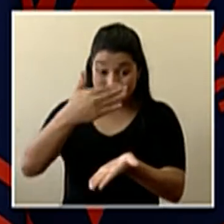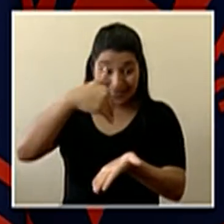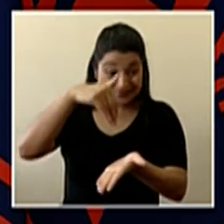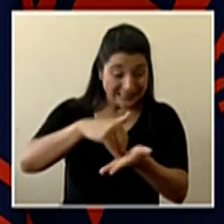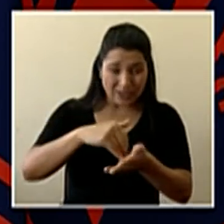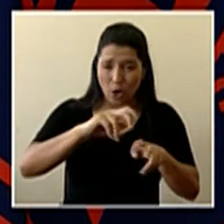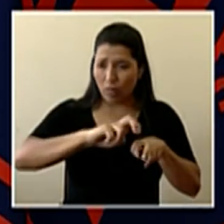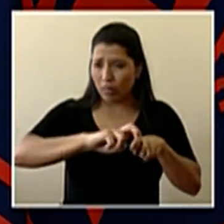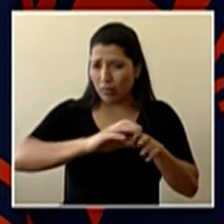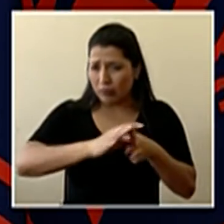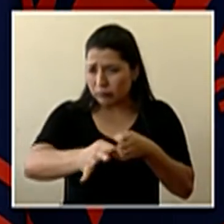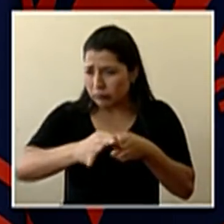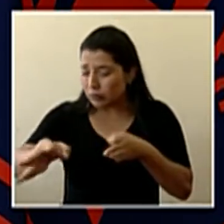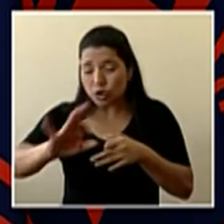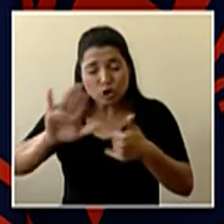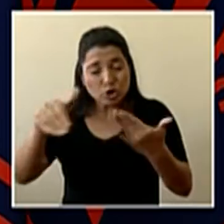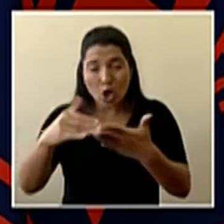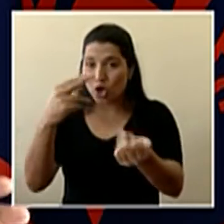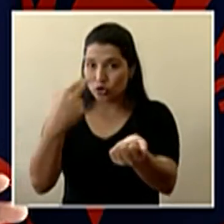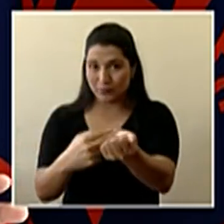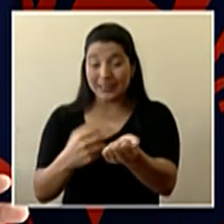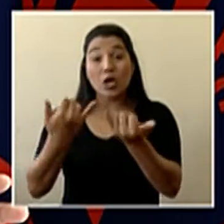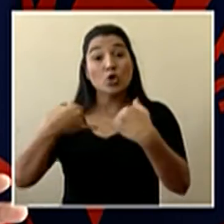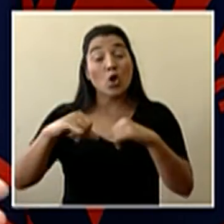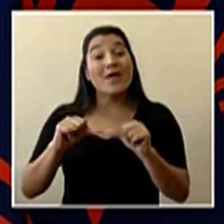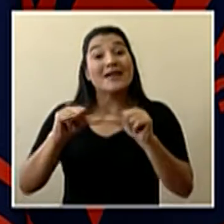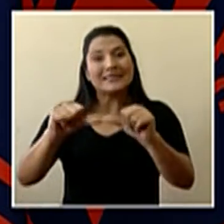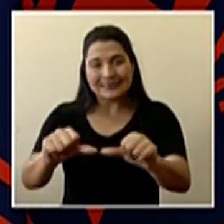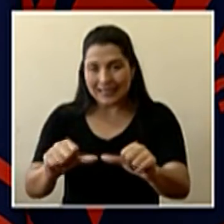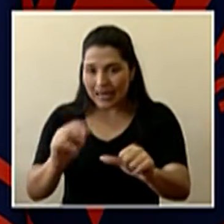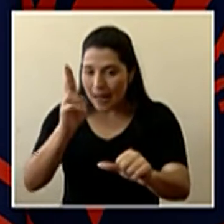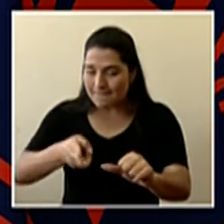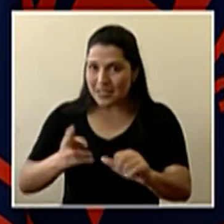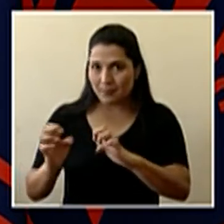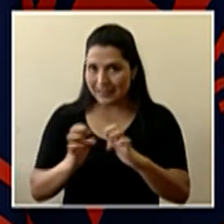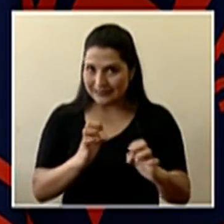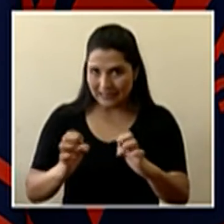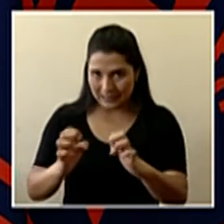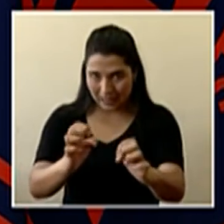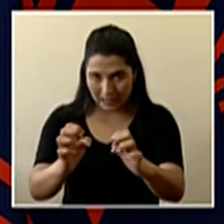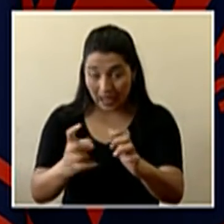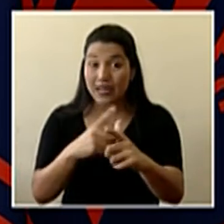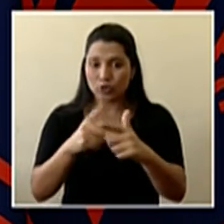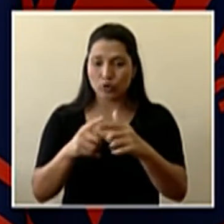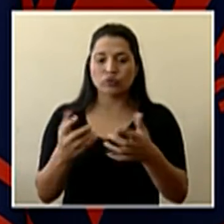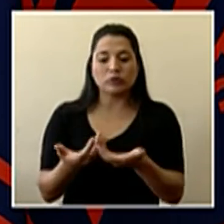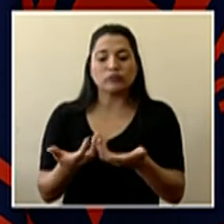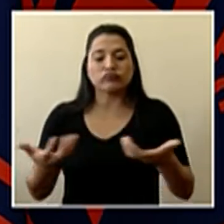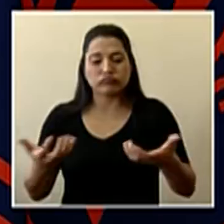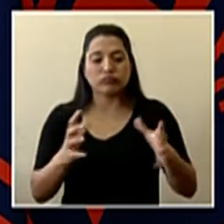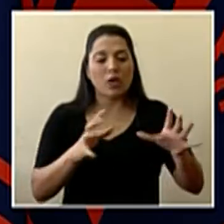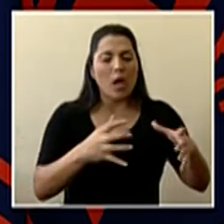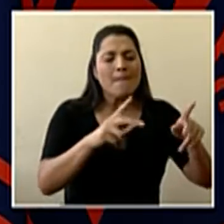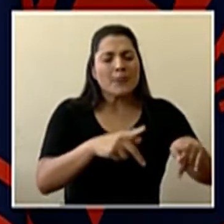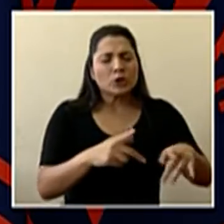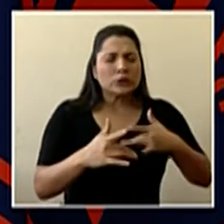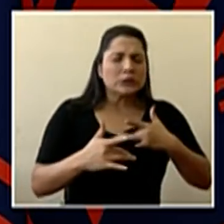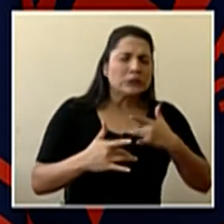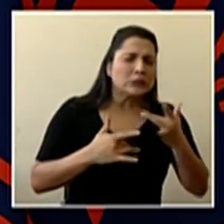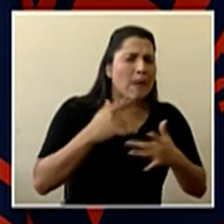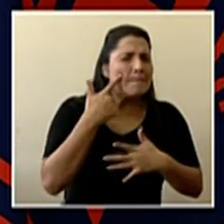nacionales continúan con la estrategia de atención diferenciada de pacientes, con la creación de áreas para pacientes sospechosos, con la